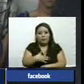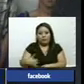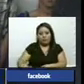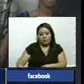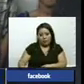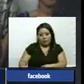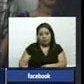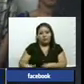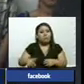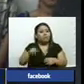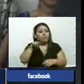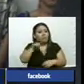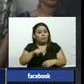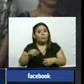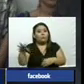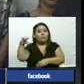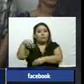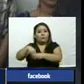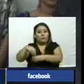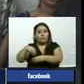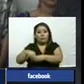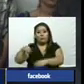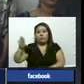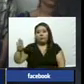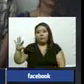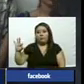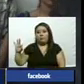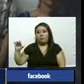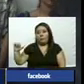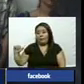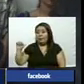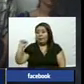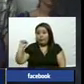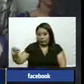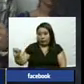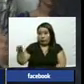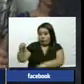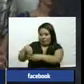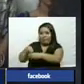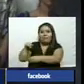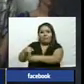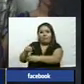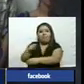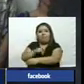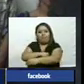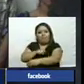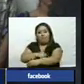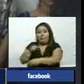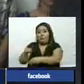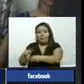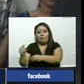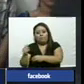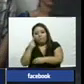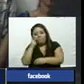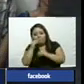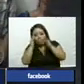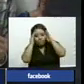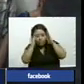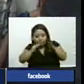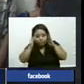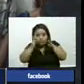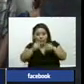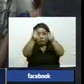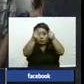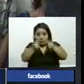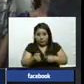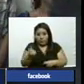los gobernadores del Banco de Fomento Agropecuario, y son ellos quienes tienen que comenzar a redireccionar los fondos para que